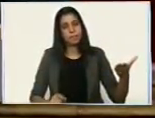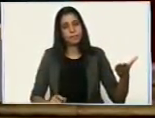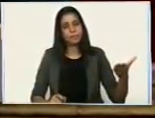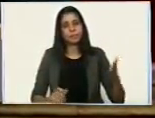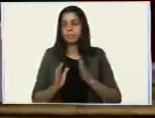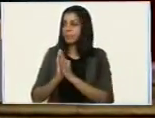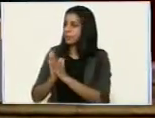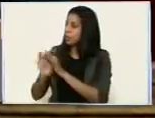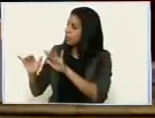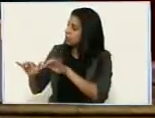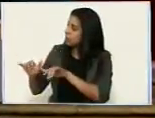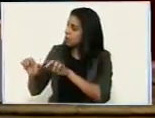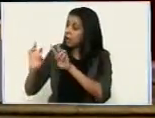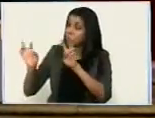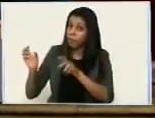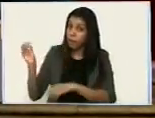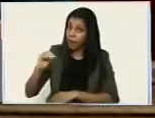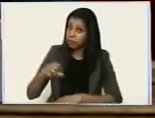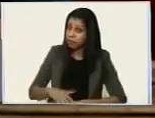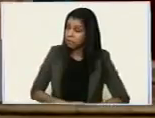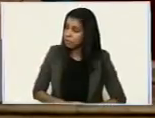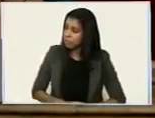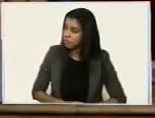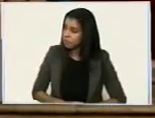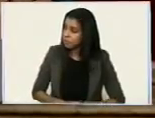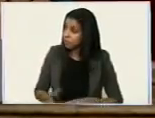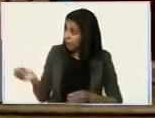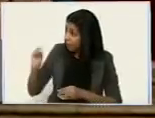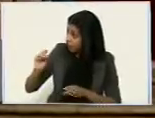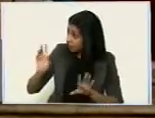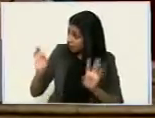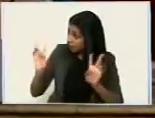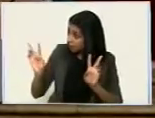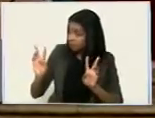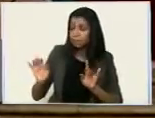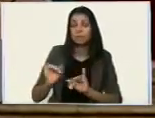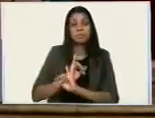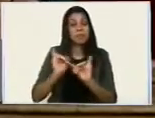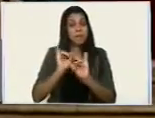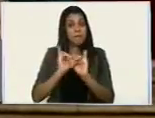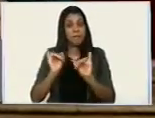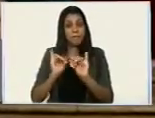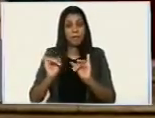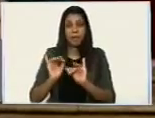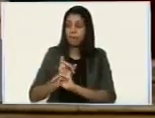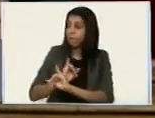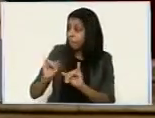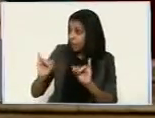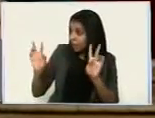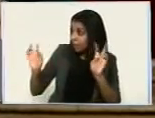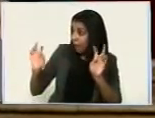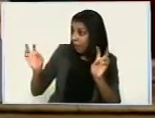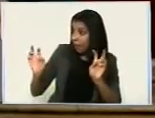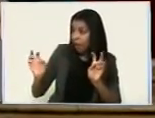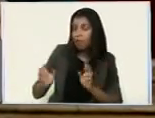Señor secretario, ¿algún otro punto? ¿No hay más puntos? ¿Agotado? ¿Ah?